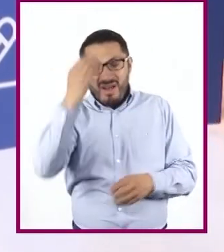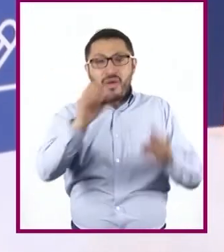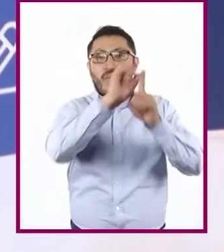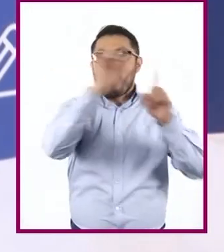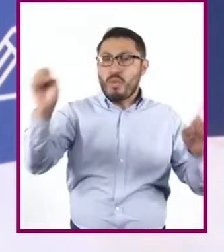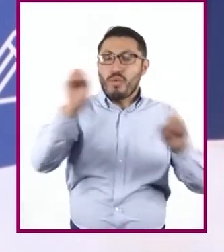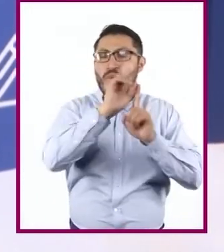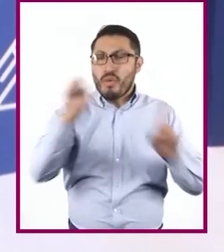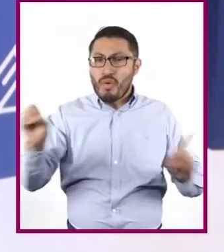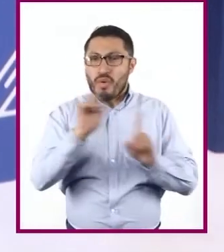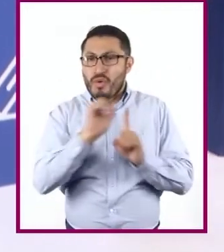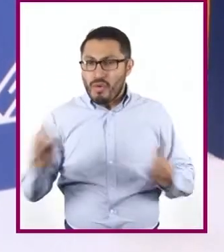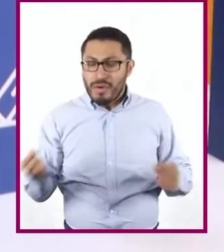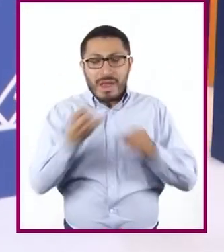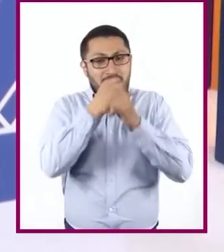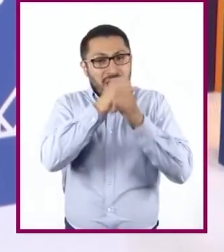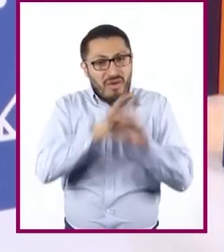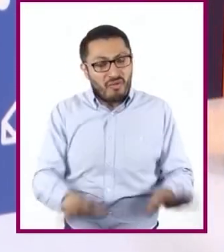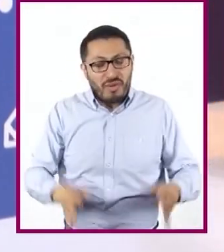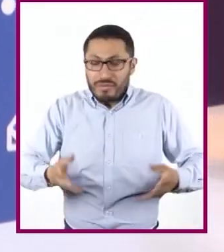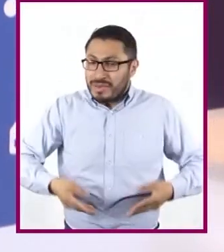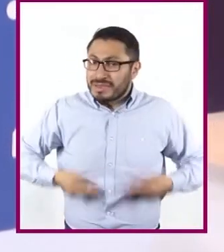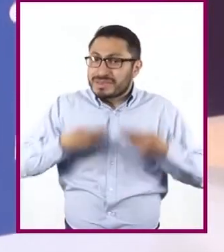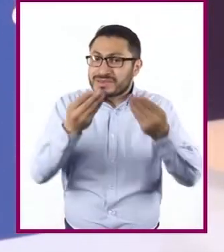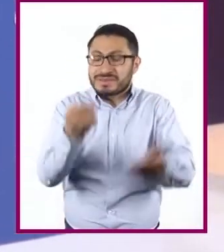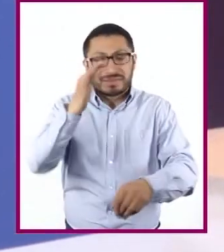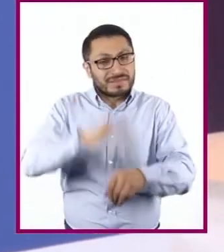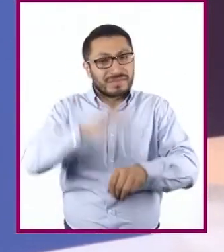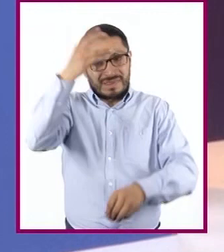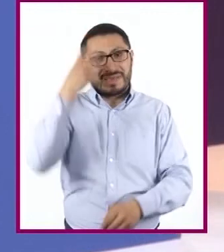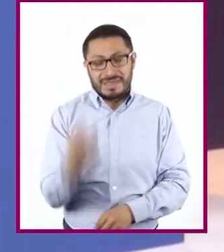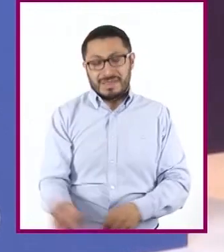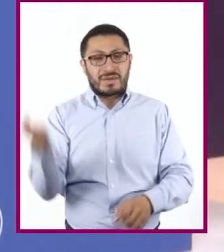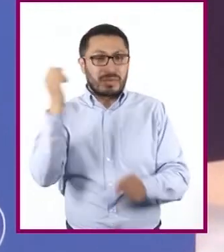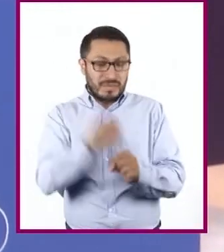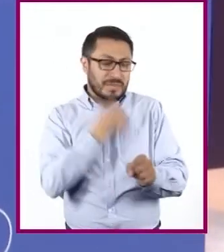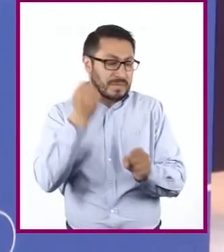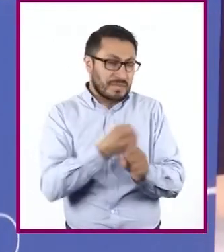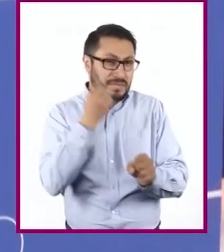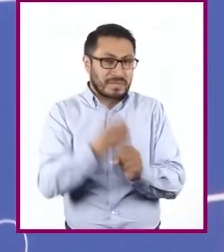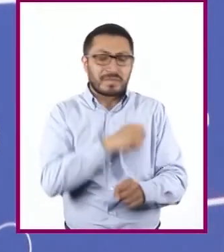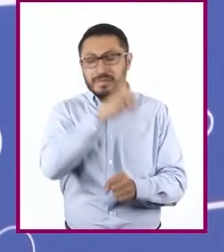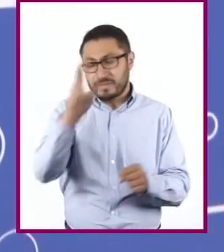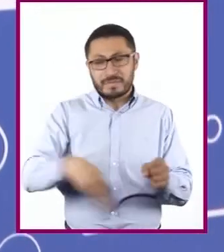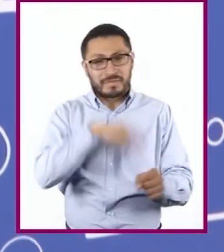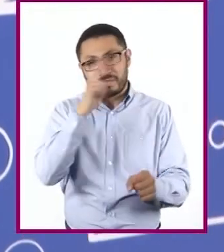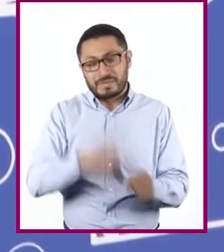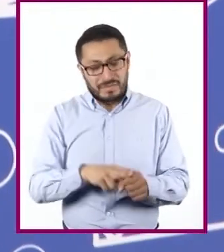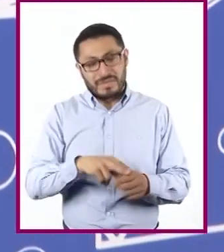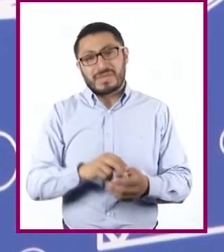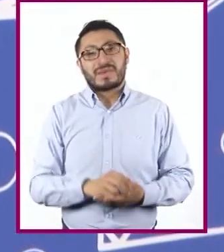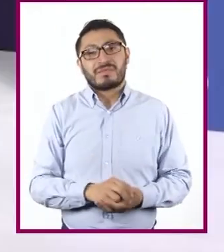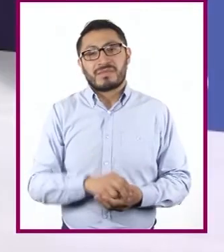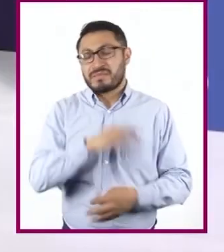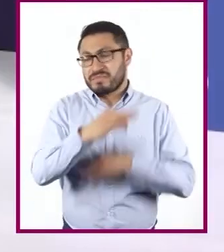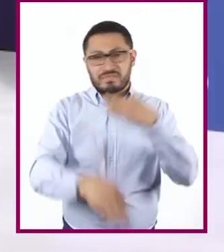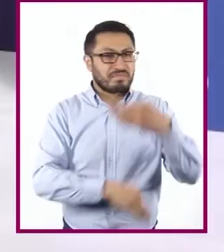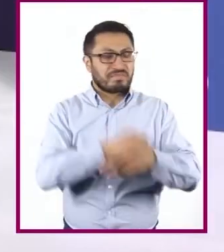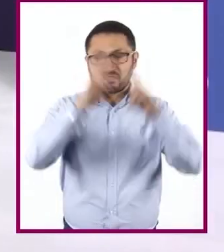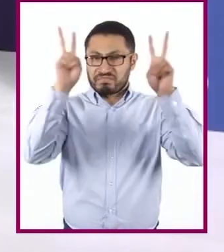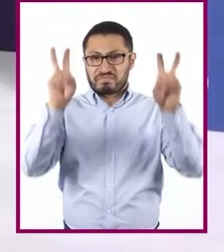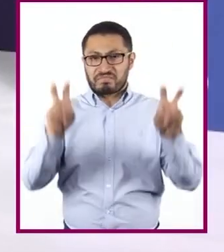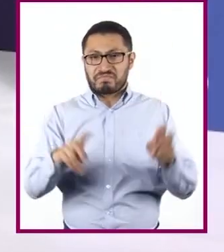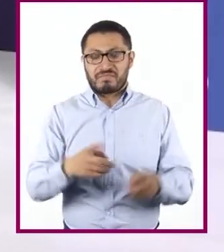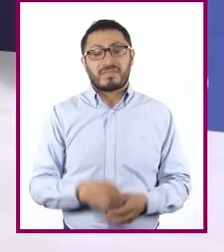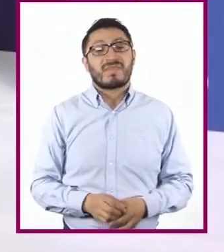la información principal de los textos es una práctica común a todas las áreas del conocimiento.